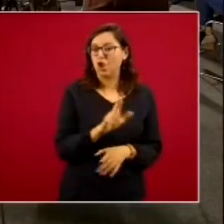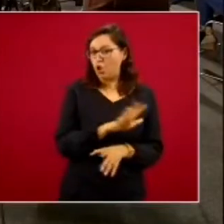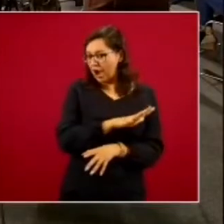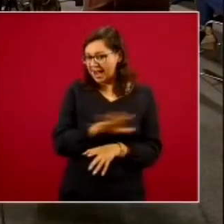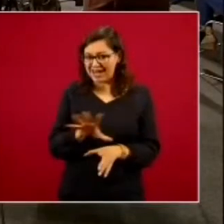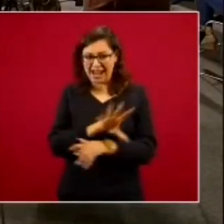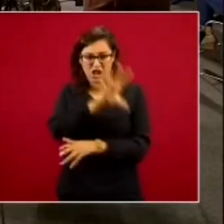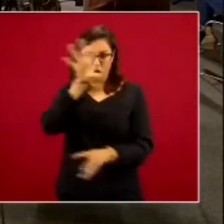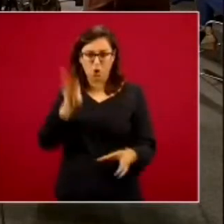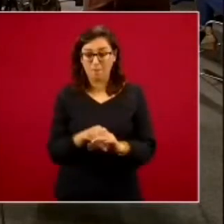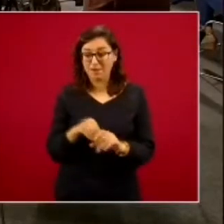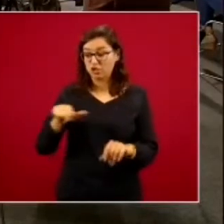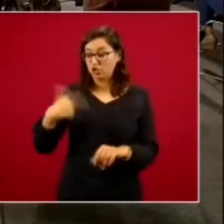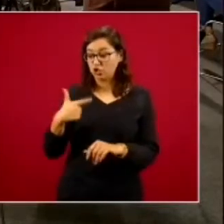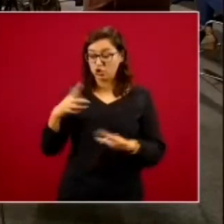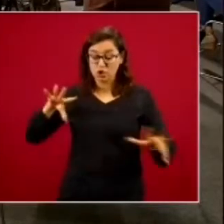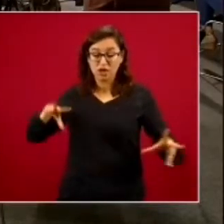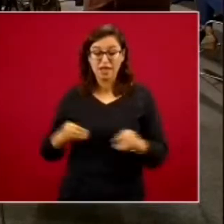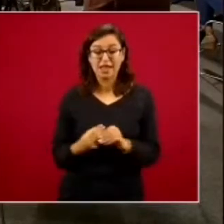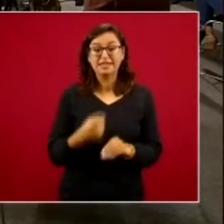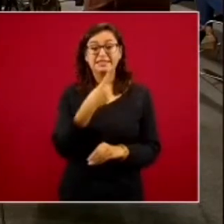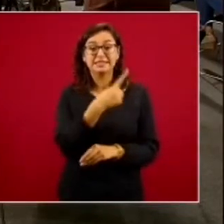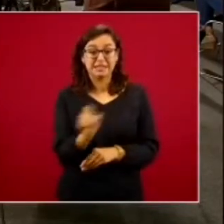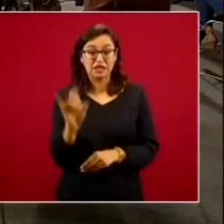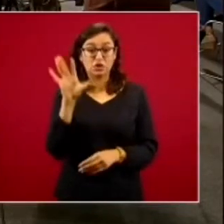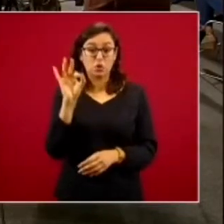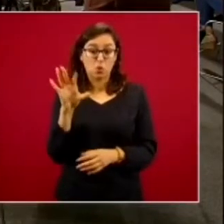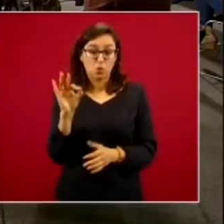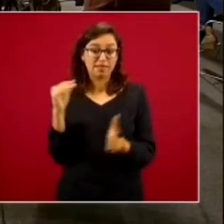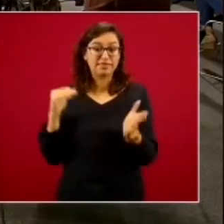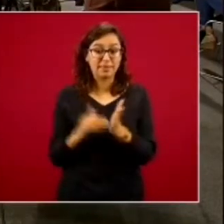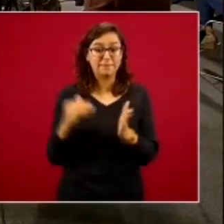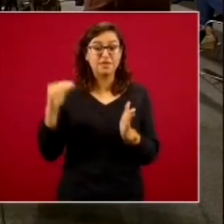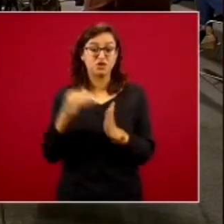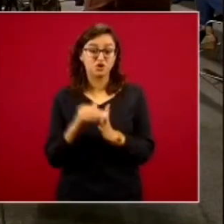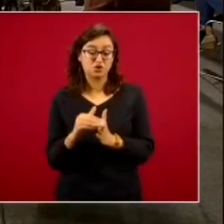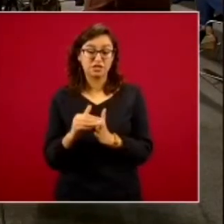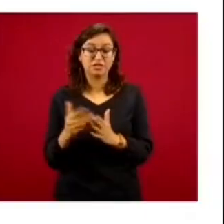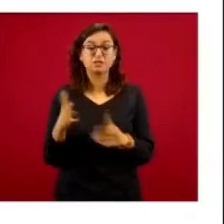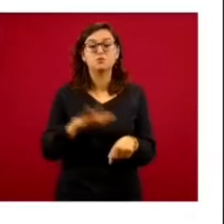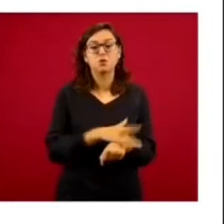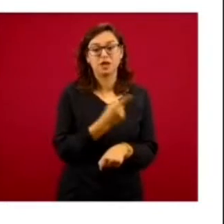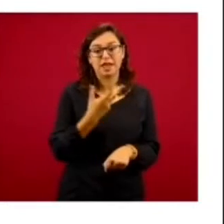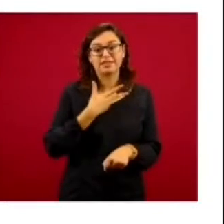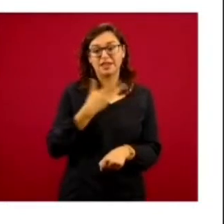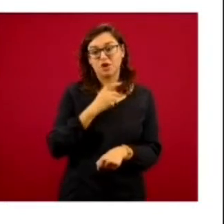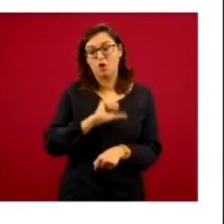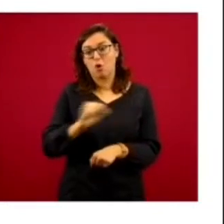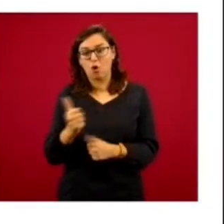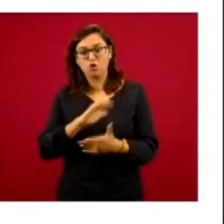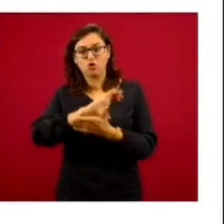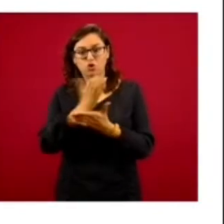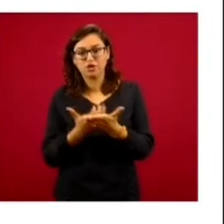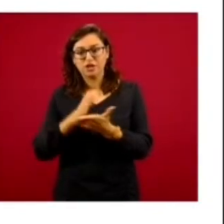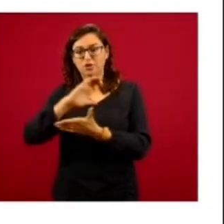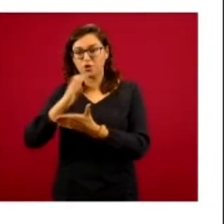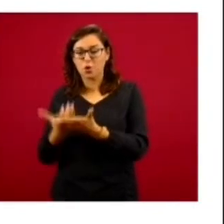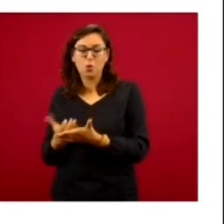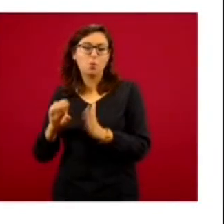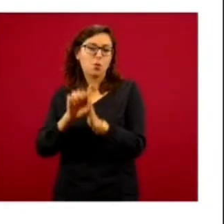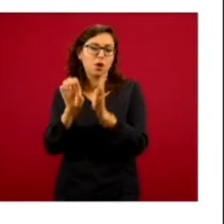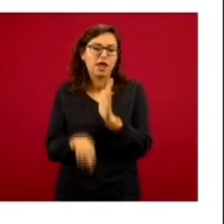generales en esos 12 años sumaron 140 millones, porque hay otro tipo de contratos, además de la publicidad,